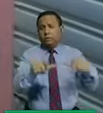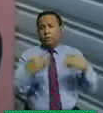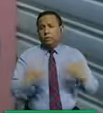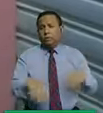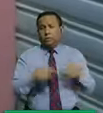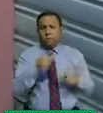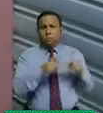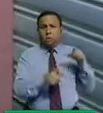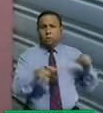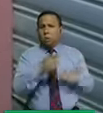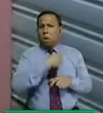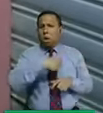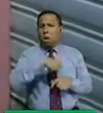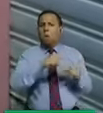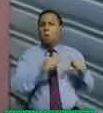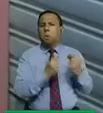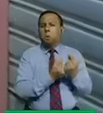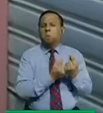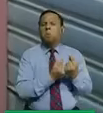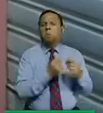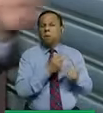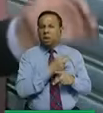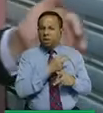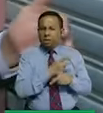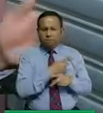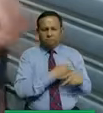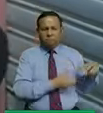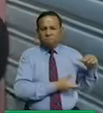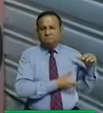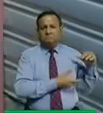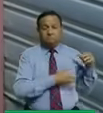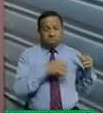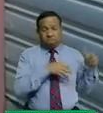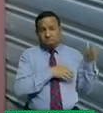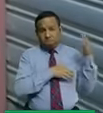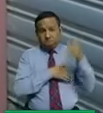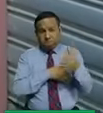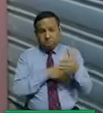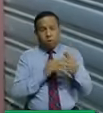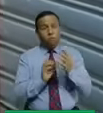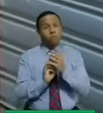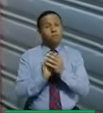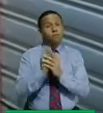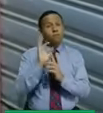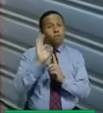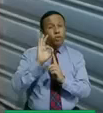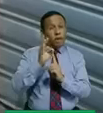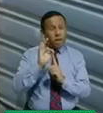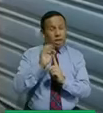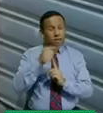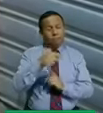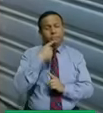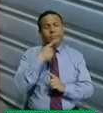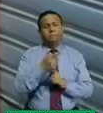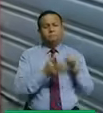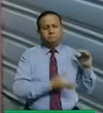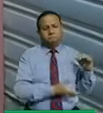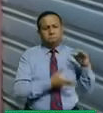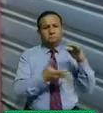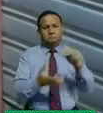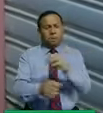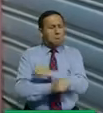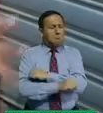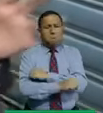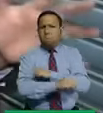sujetos desconocidos llegaron hasta este lugar en el Fortín de la Flor, lanzaron un objeto